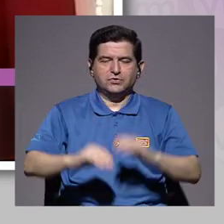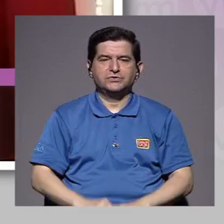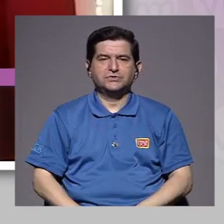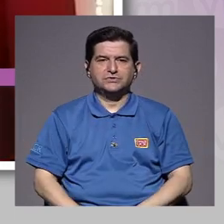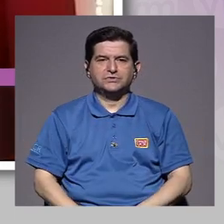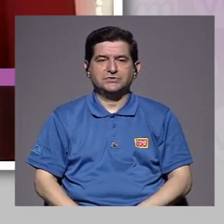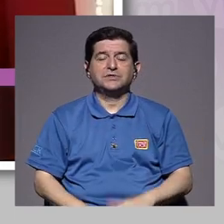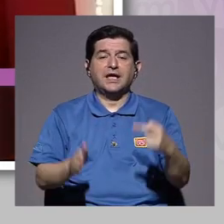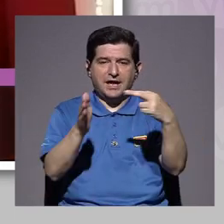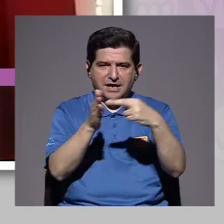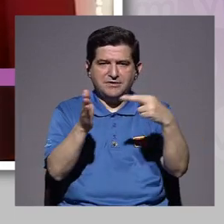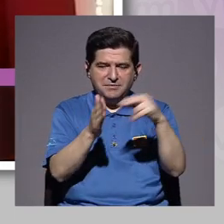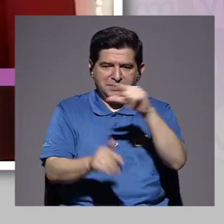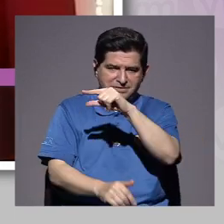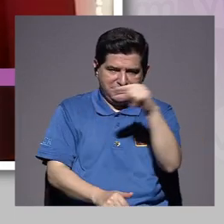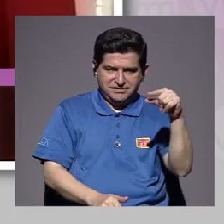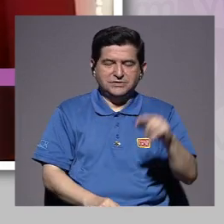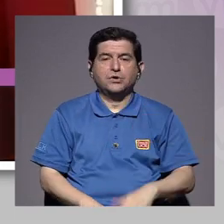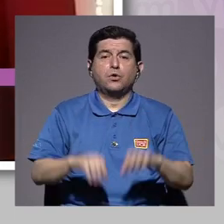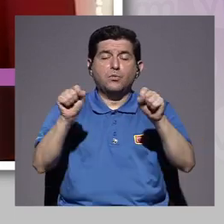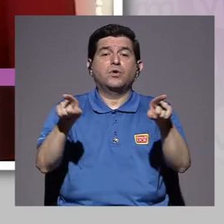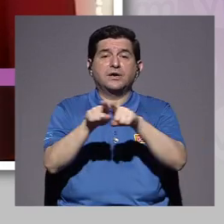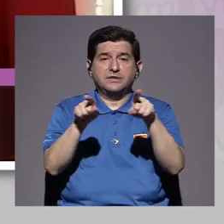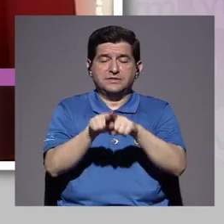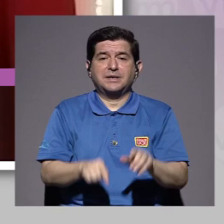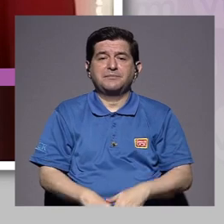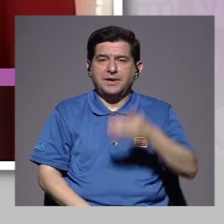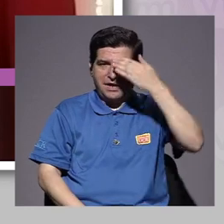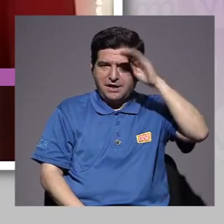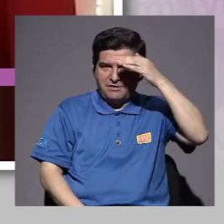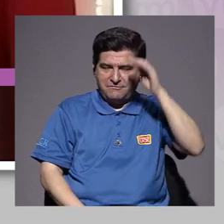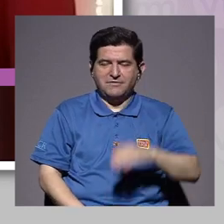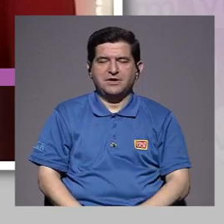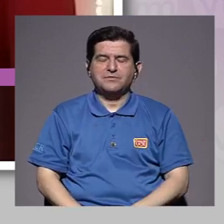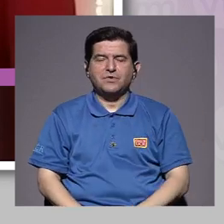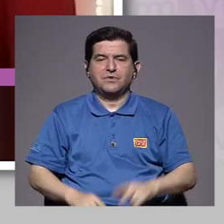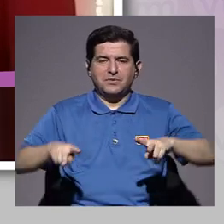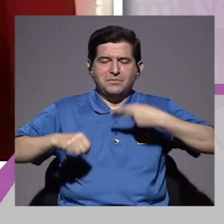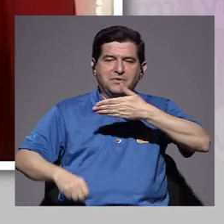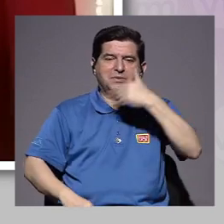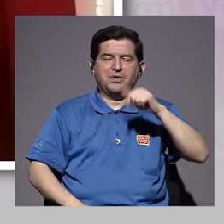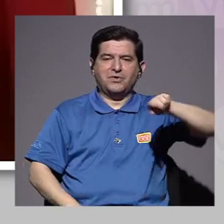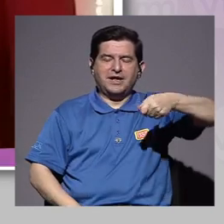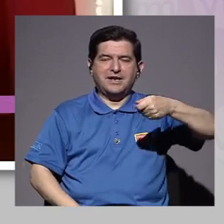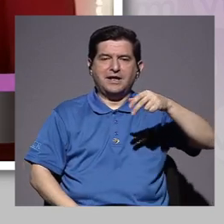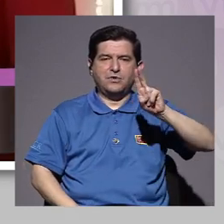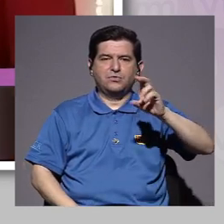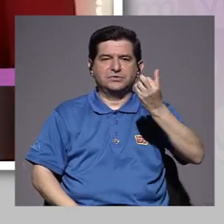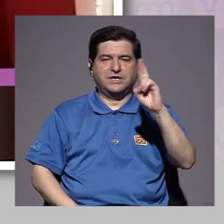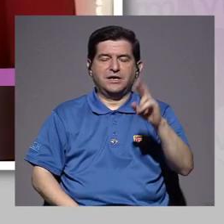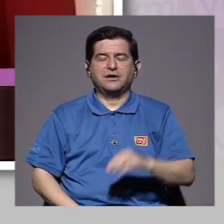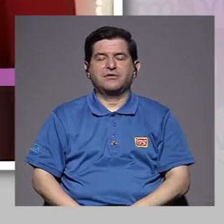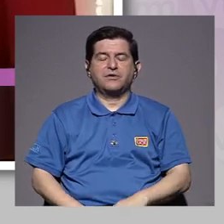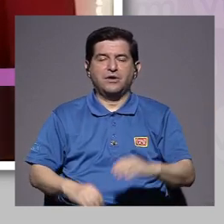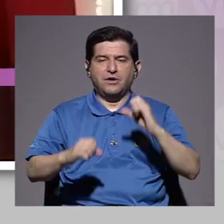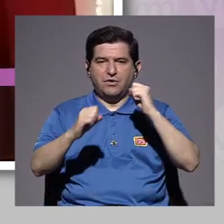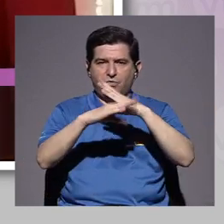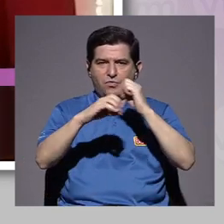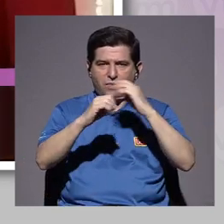la tarde en nuestra repetición semanal y que nos puede seguir en Facebook en Vivir Mejor Canal UCR o